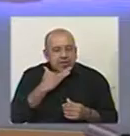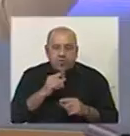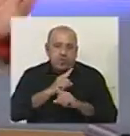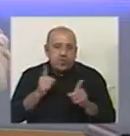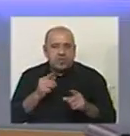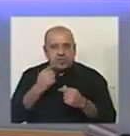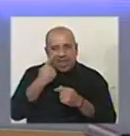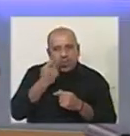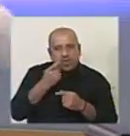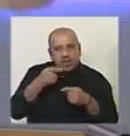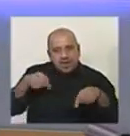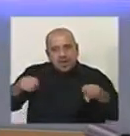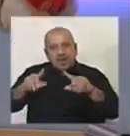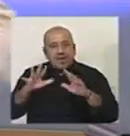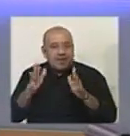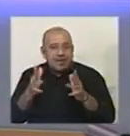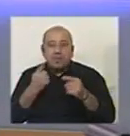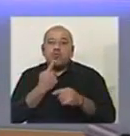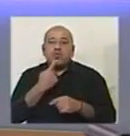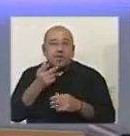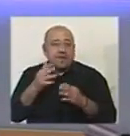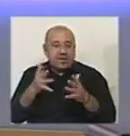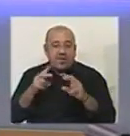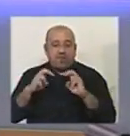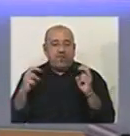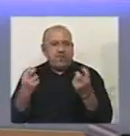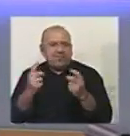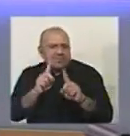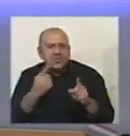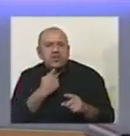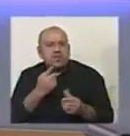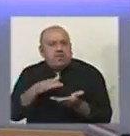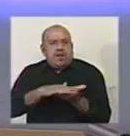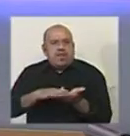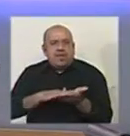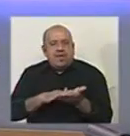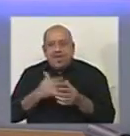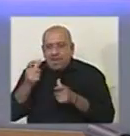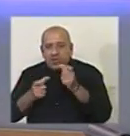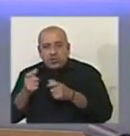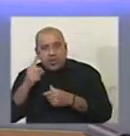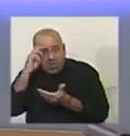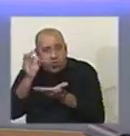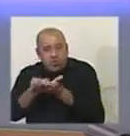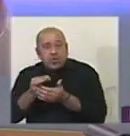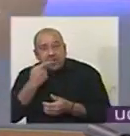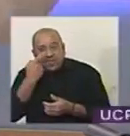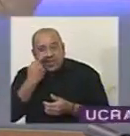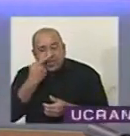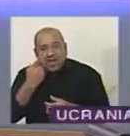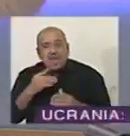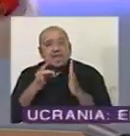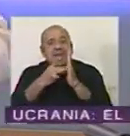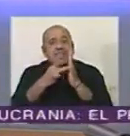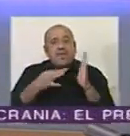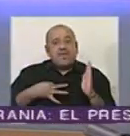se dan cuenta que finalmente este tipo de foros no sirven para lo que a ellos les interesa, que es mejorar sus condiciones de vida y sobre todo